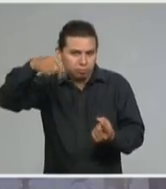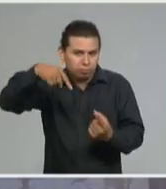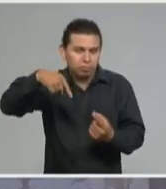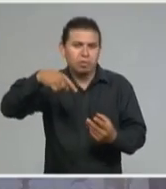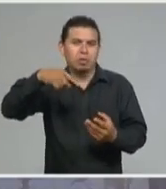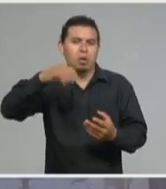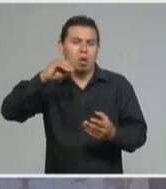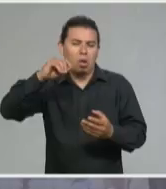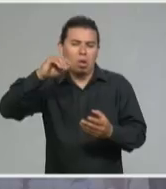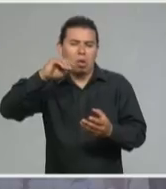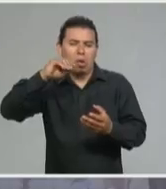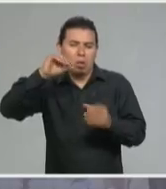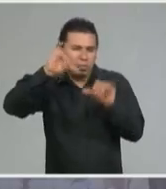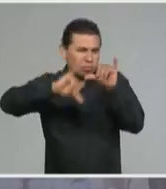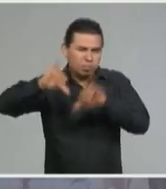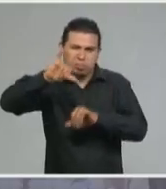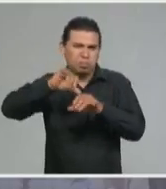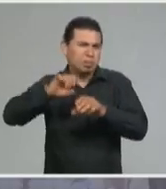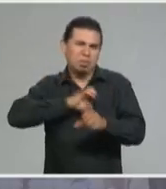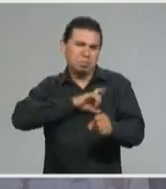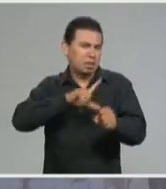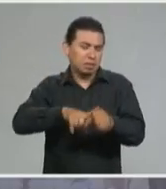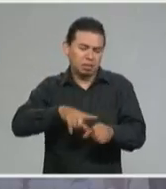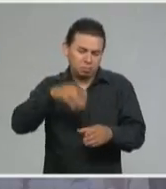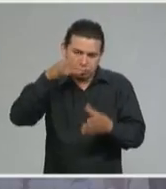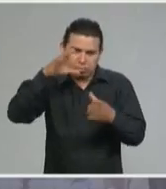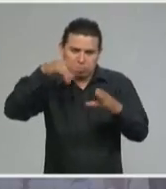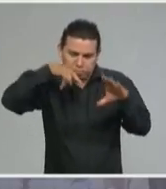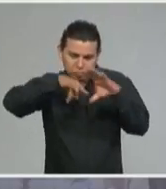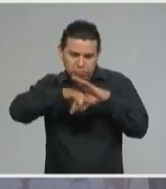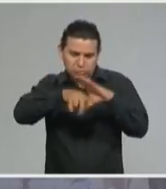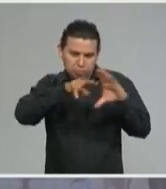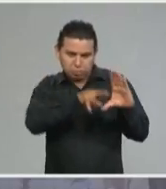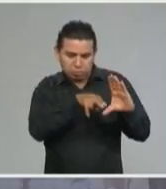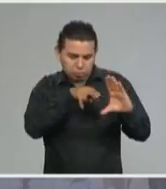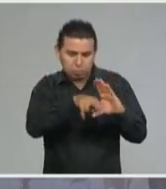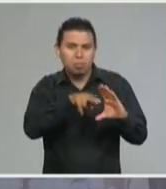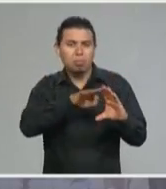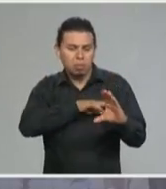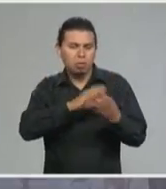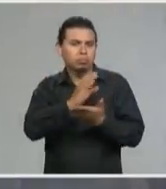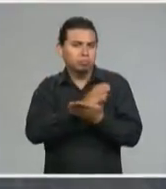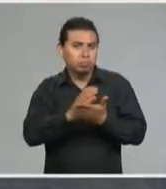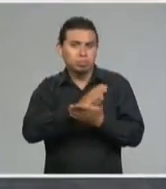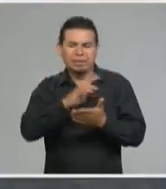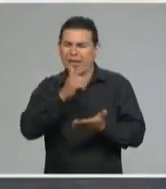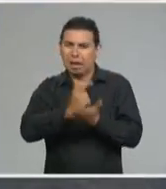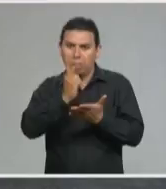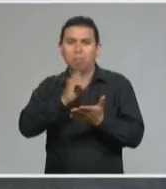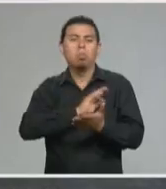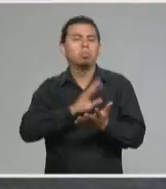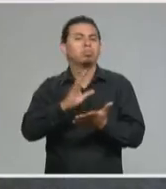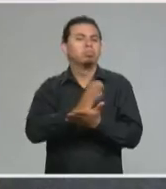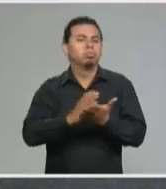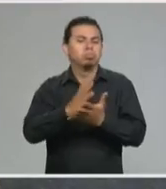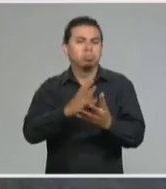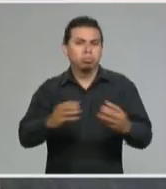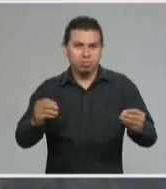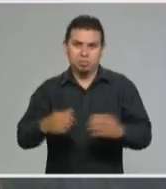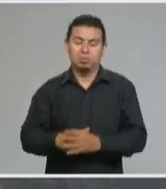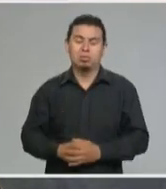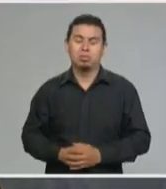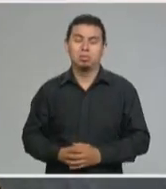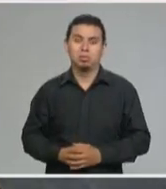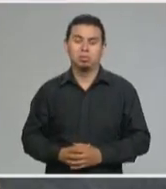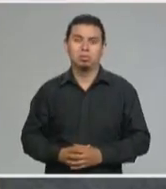o bioradioterapia, en donde a pesar de estar localmente avanzados, pueden llegar a curarse. Ahora,